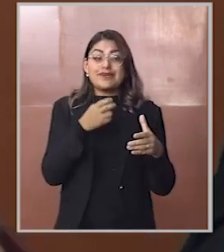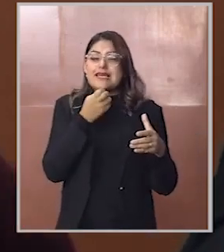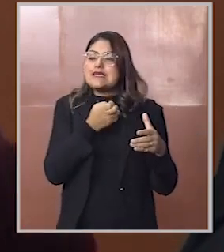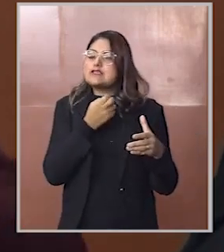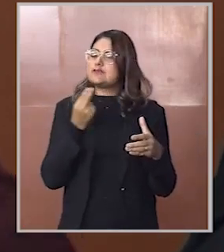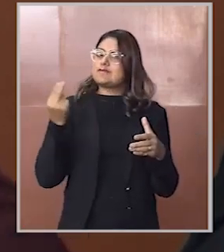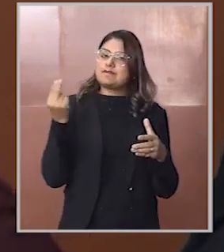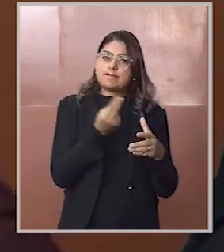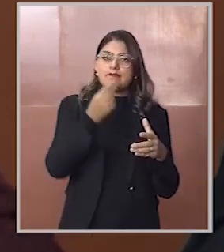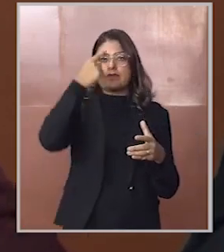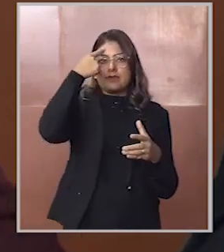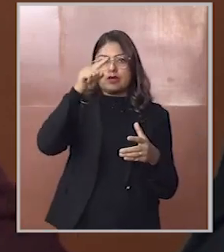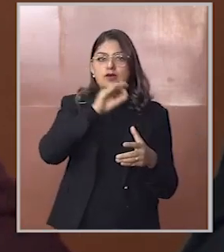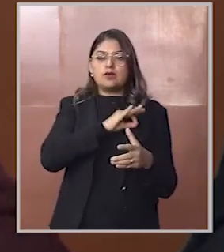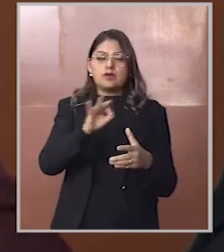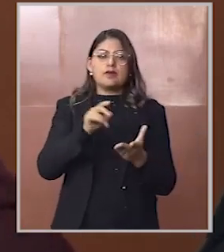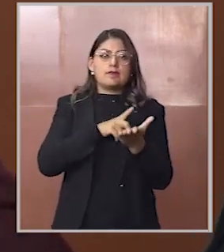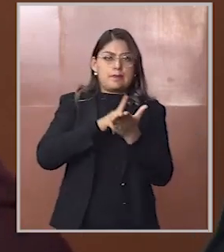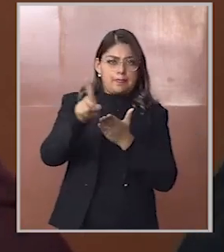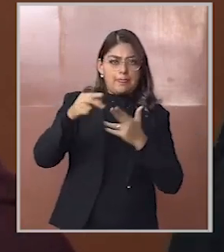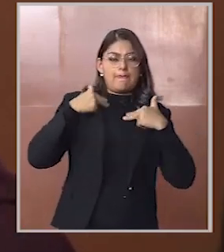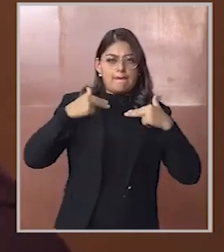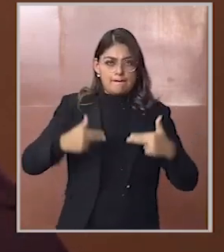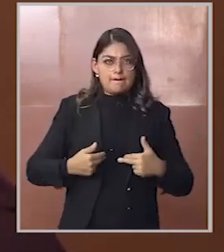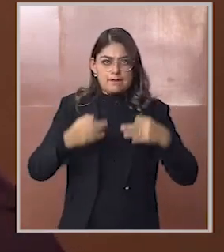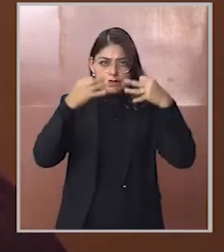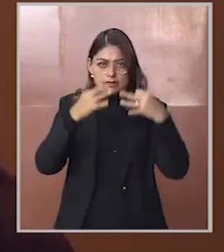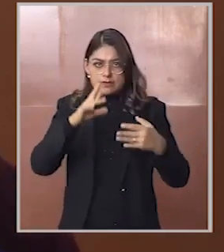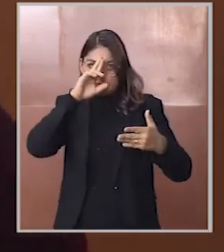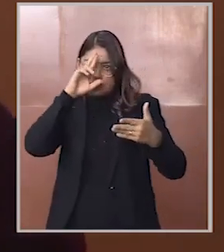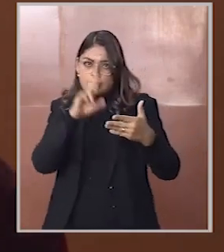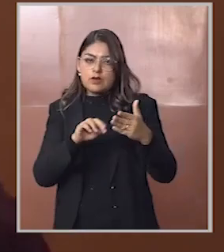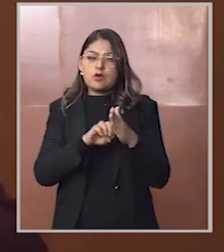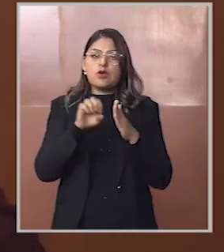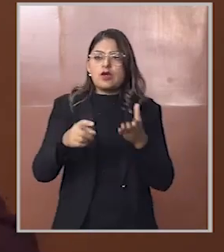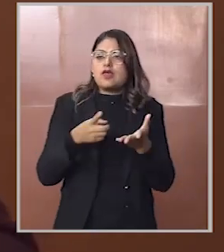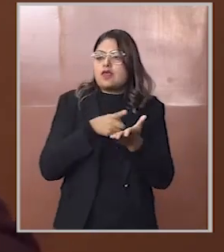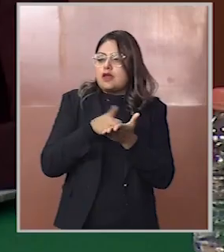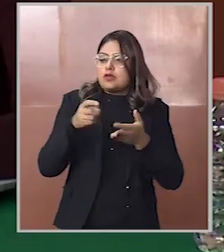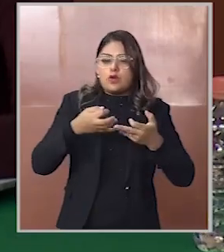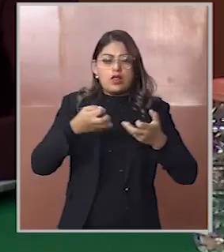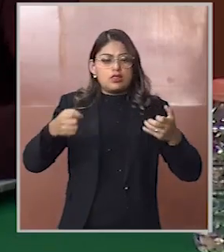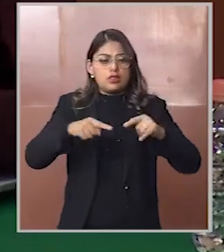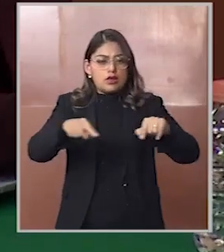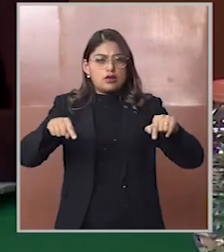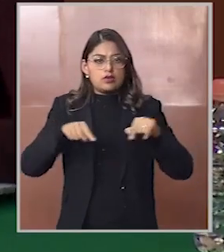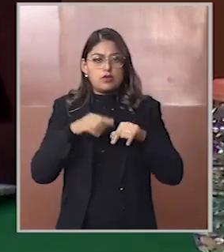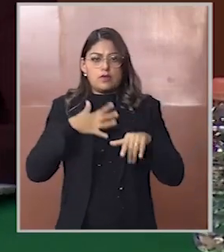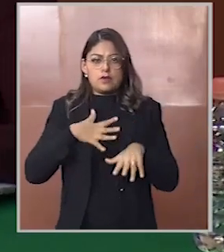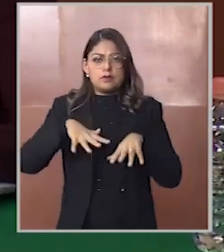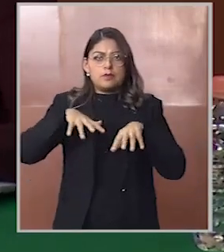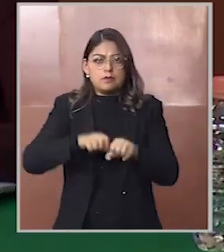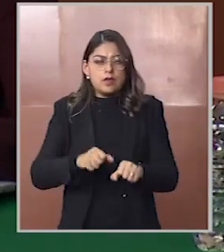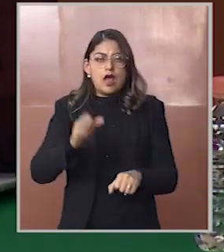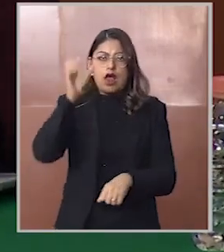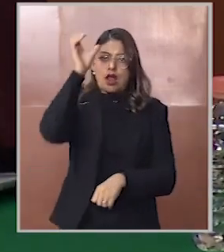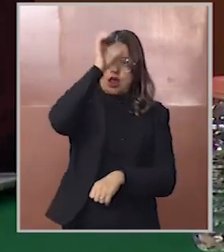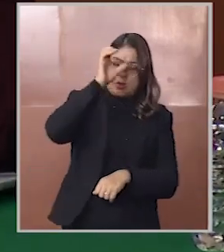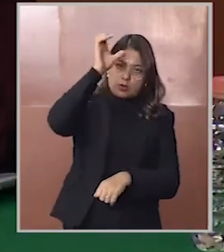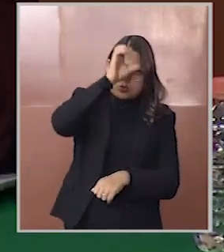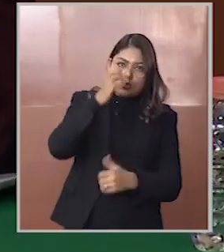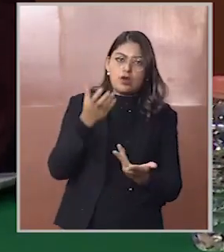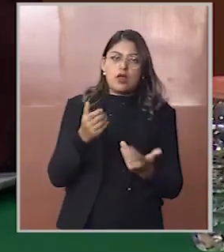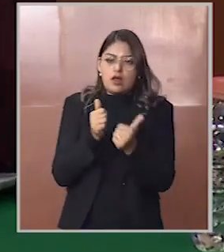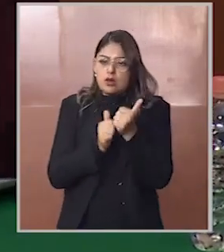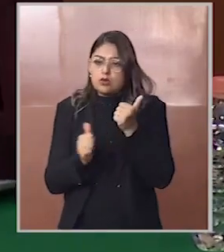última dimensión fundamental para el goce de derechos important tantísimos como el derecho al territorio a la autonomía a la cultura